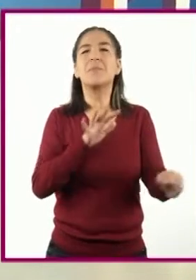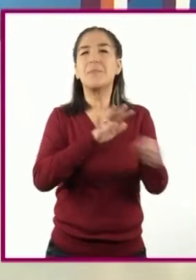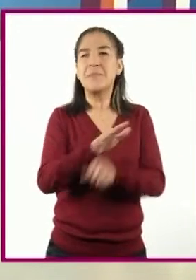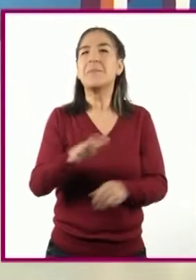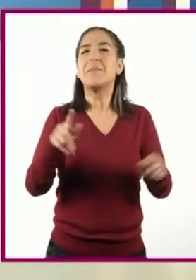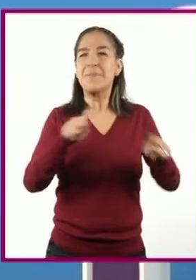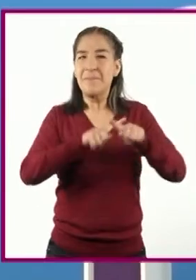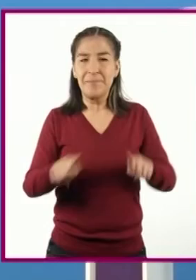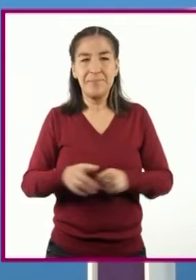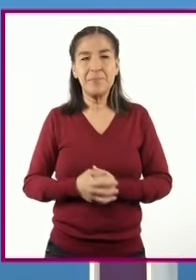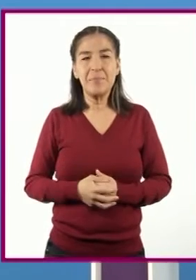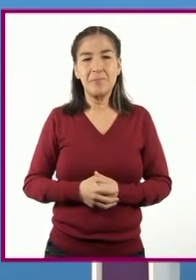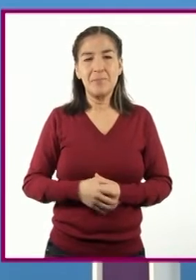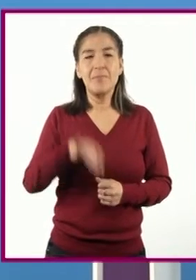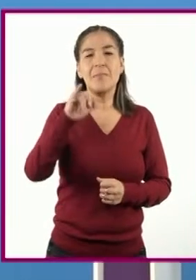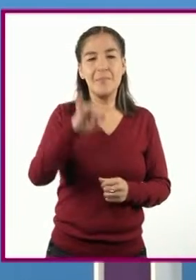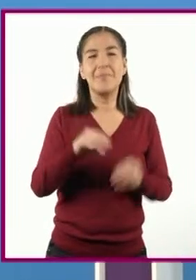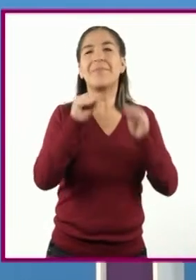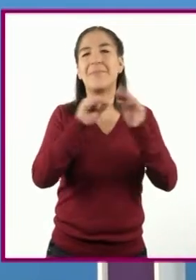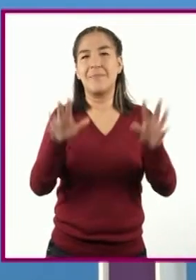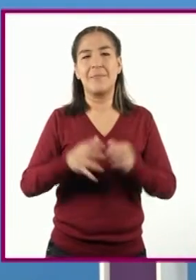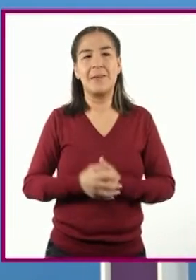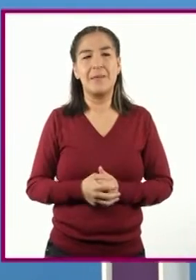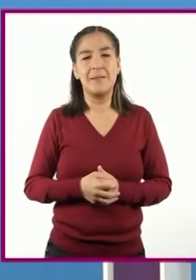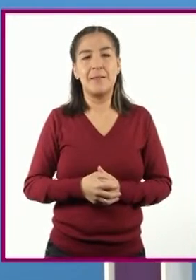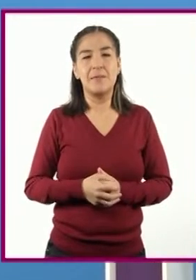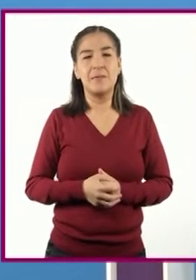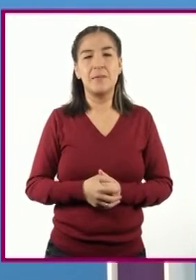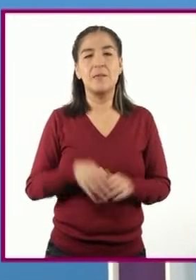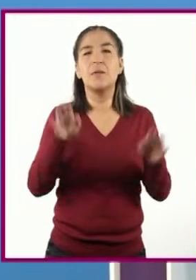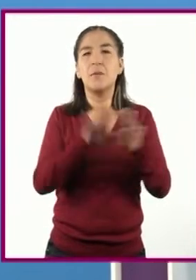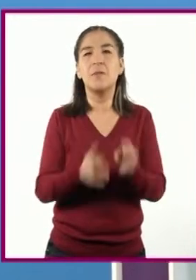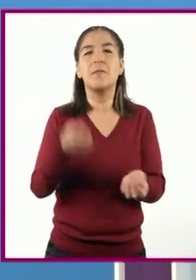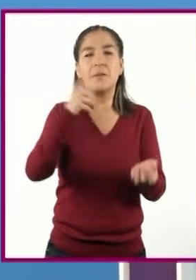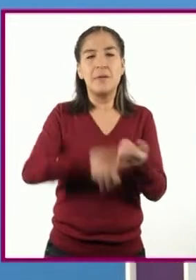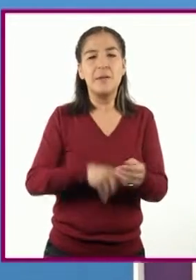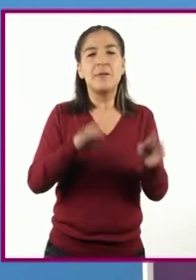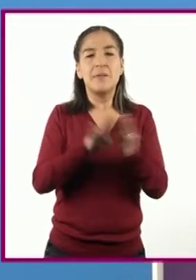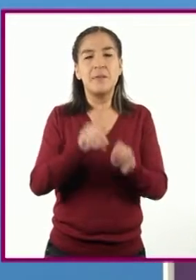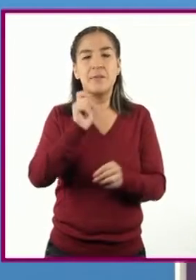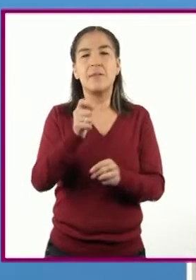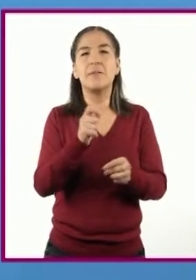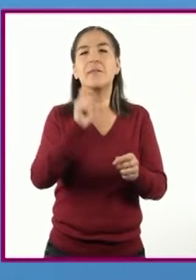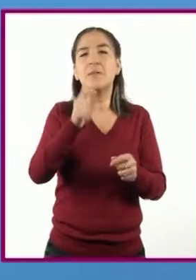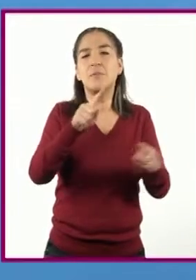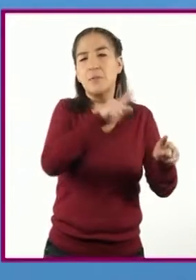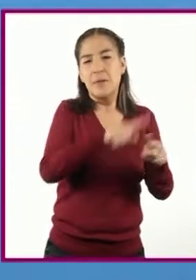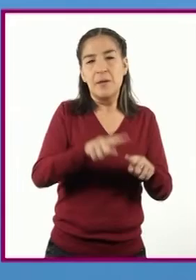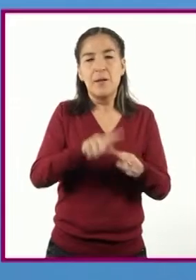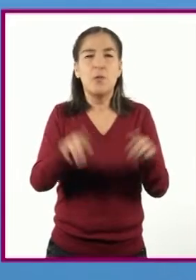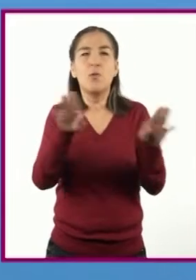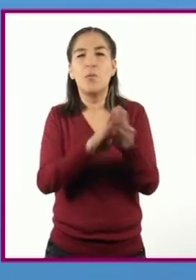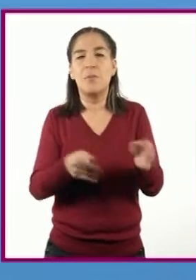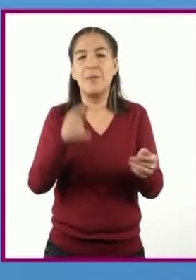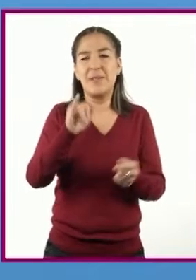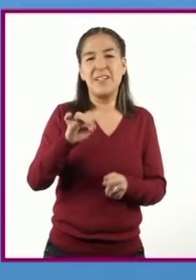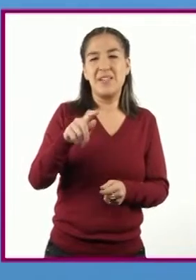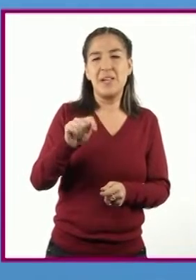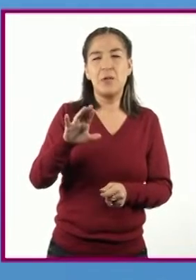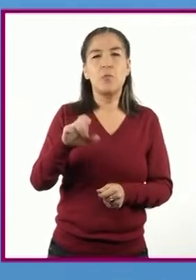diferencia, Nadia? Claro, maestra. La interculturalidad va más allá de tener en un solo